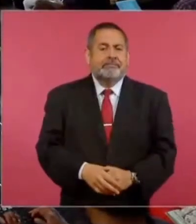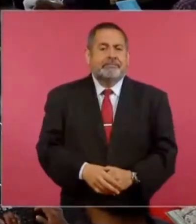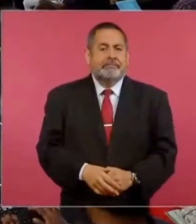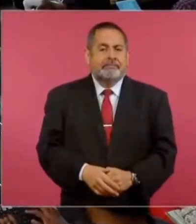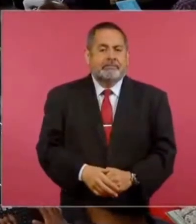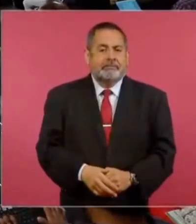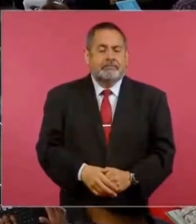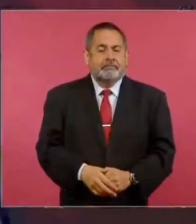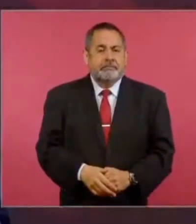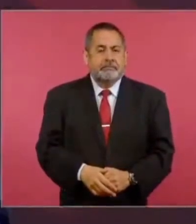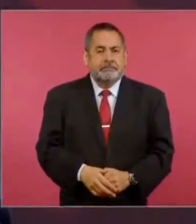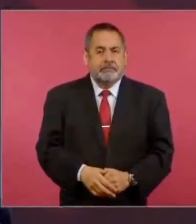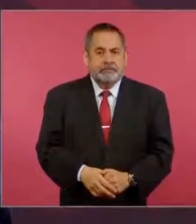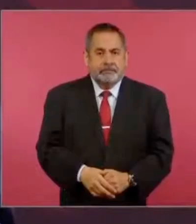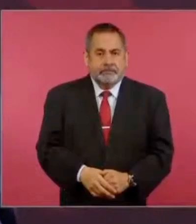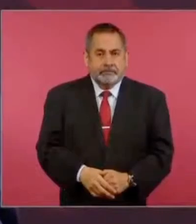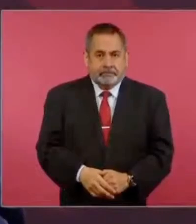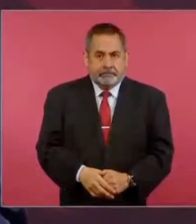Les